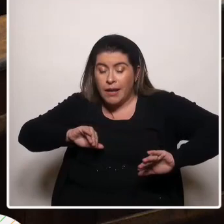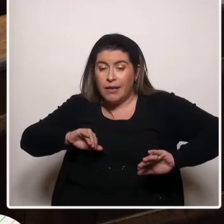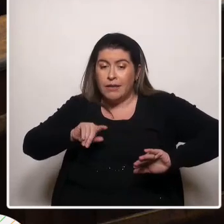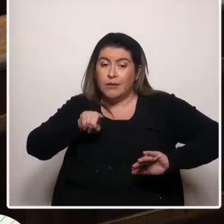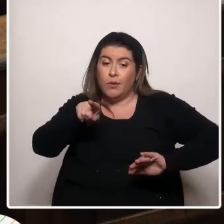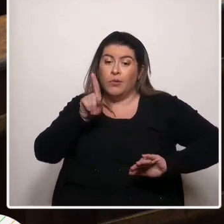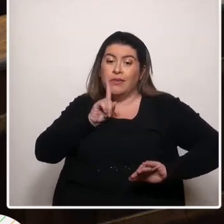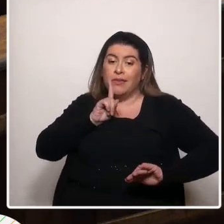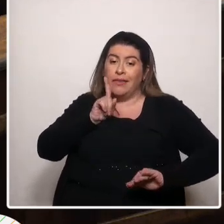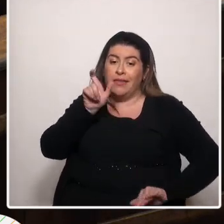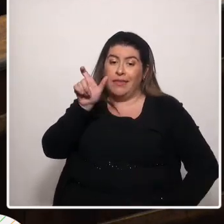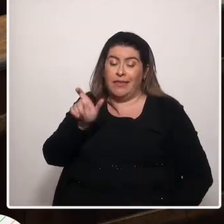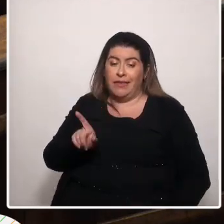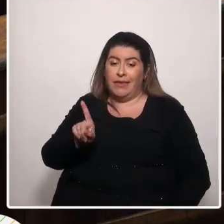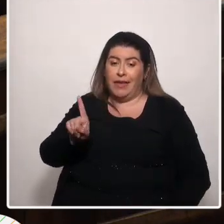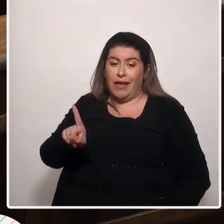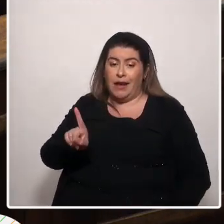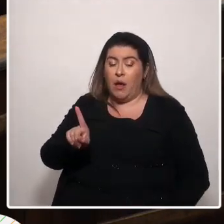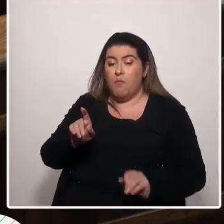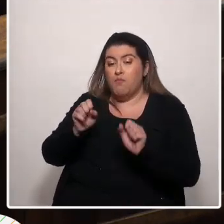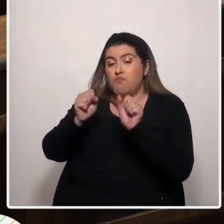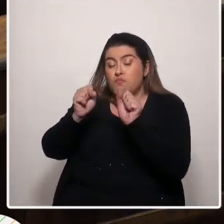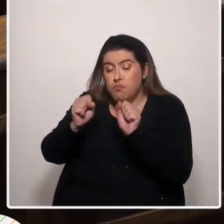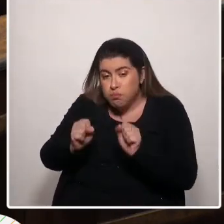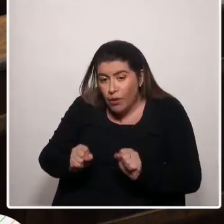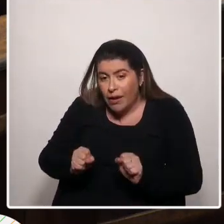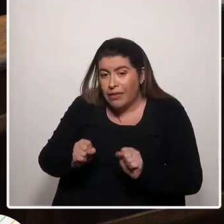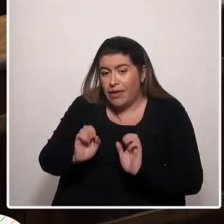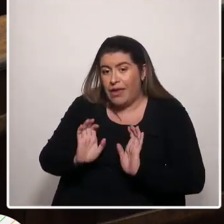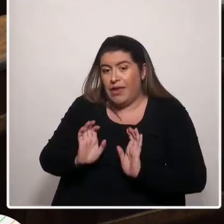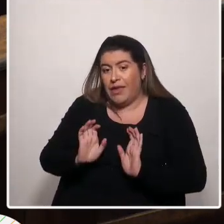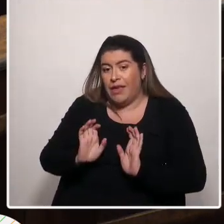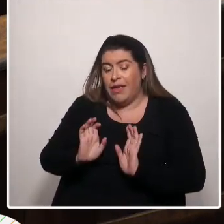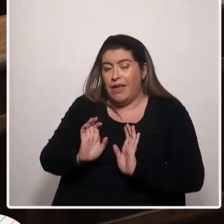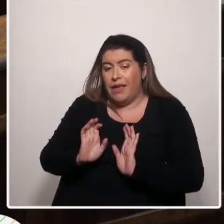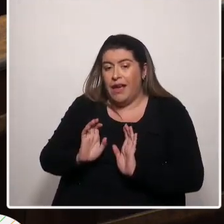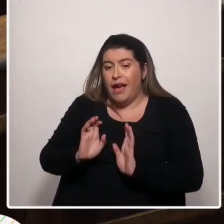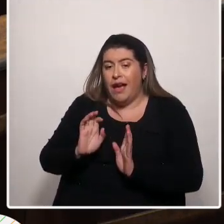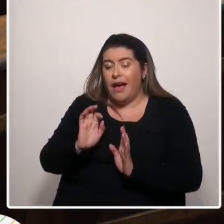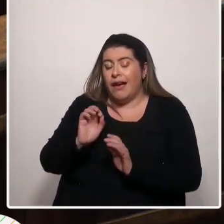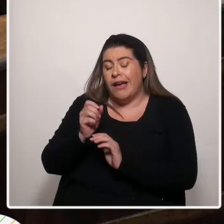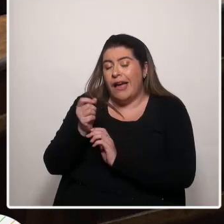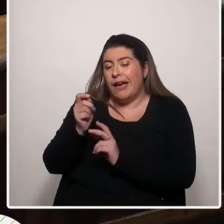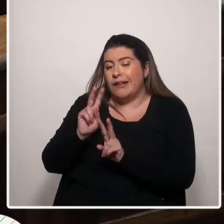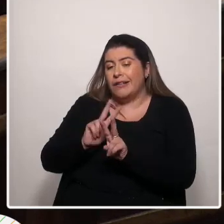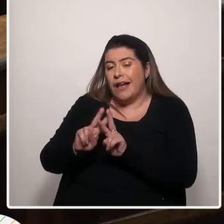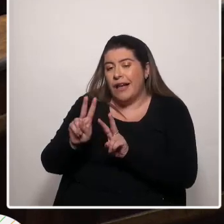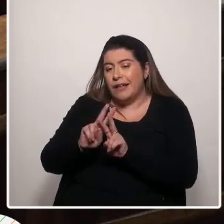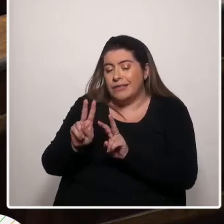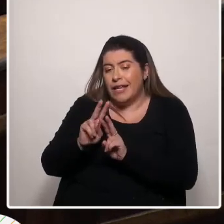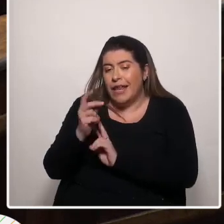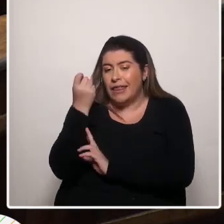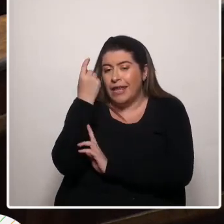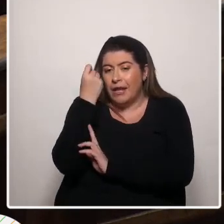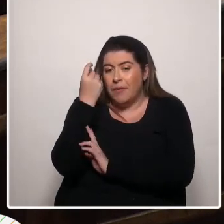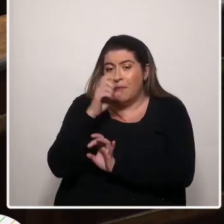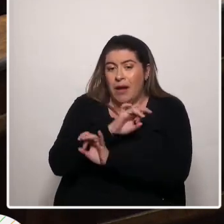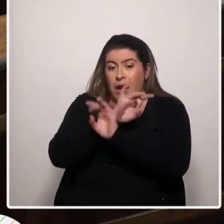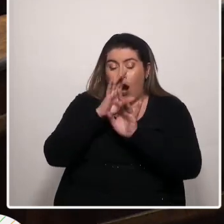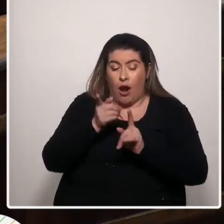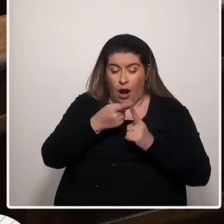o no usted facultad para hacer interpretaciones que nos proponga a los